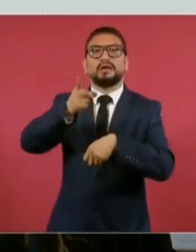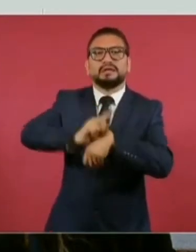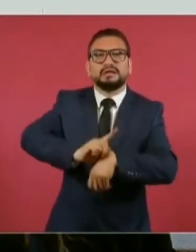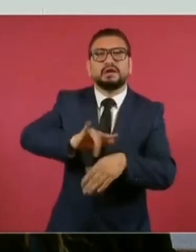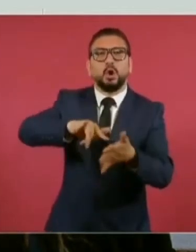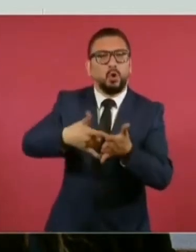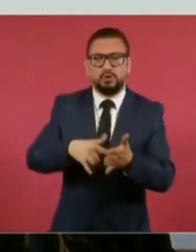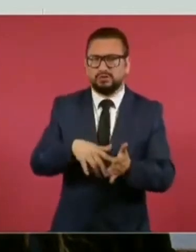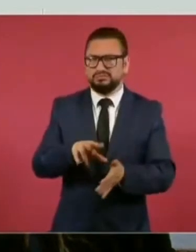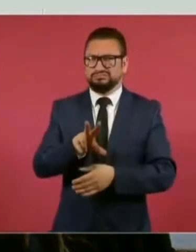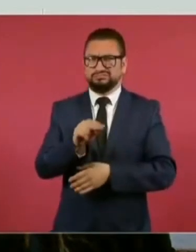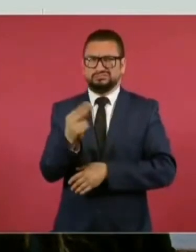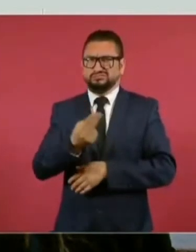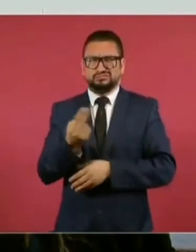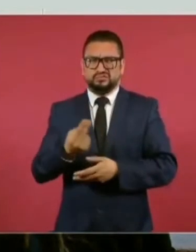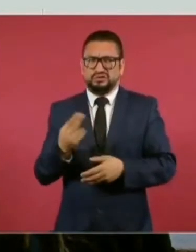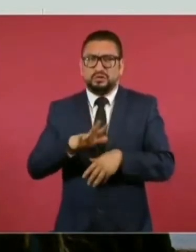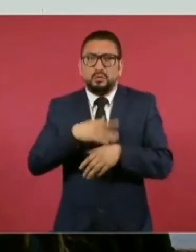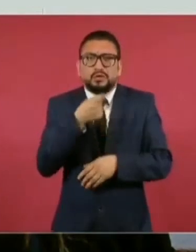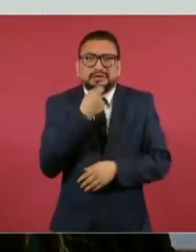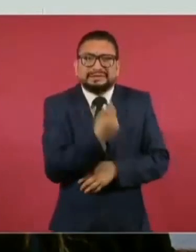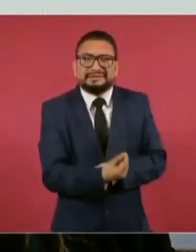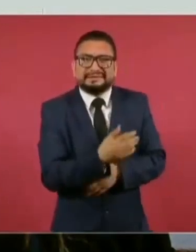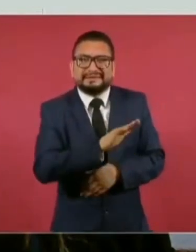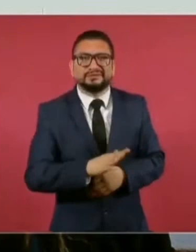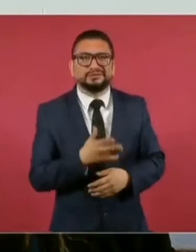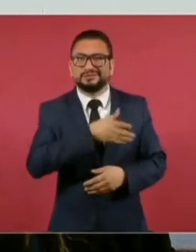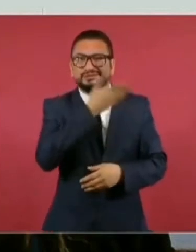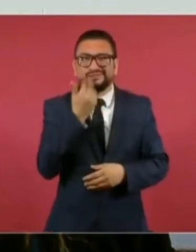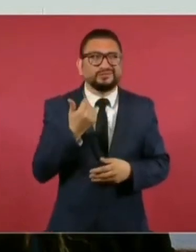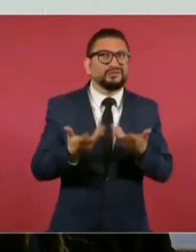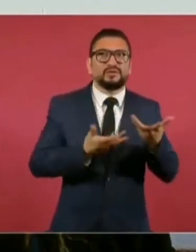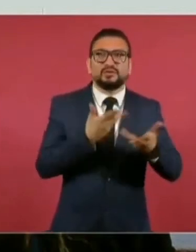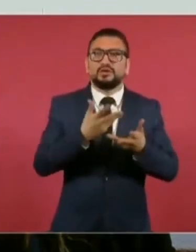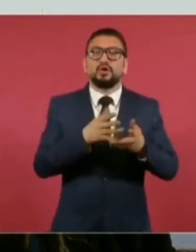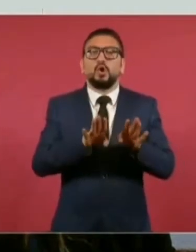hora debido a su edad, obviamente, para no ser